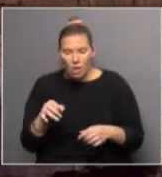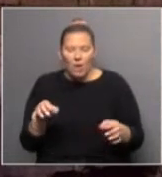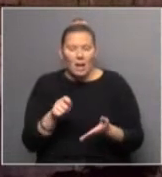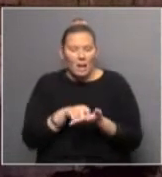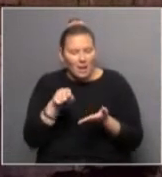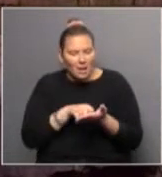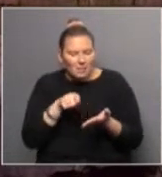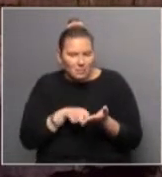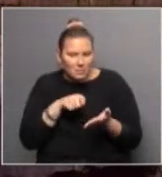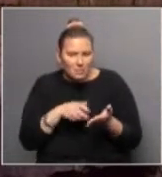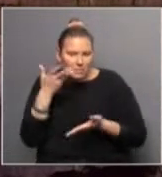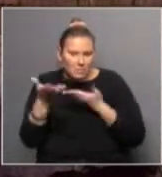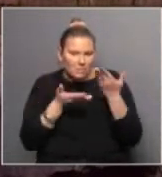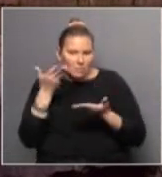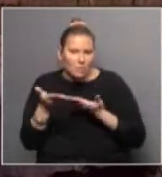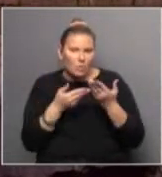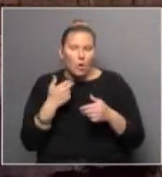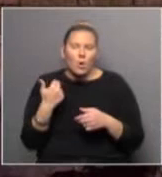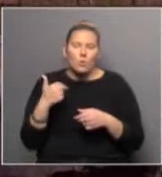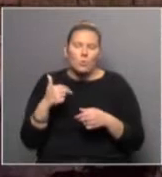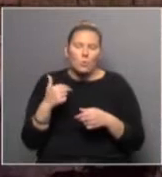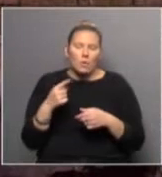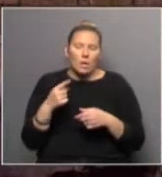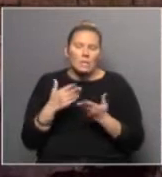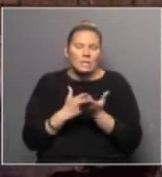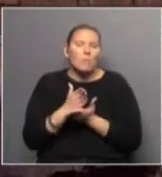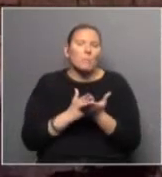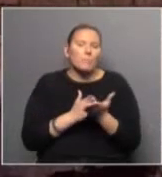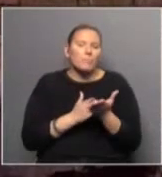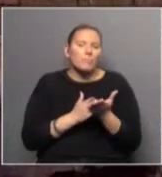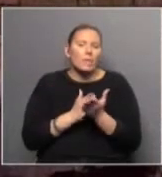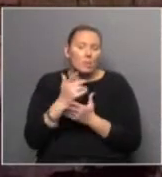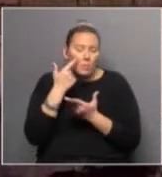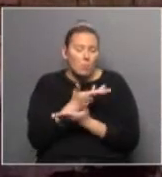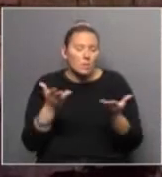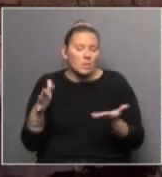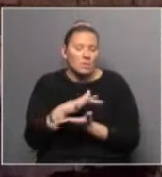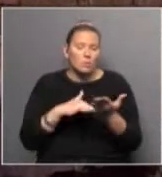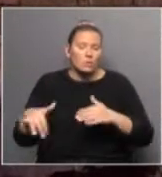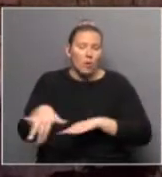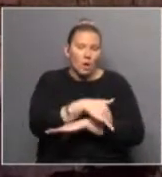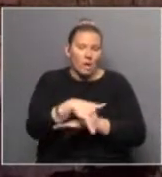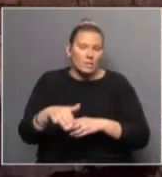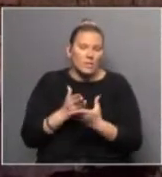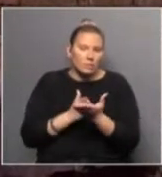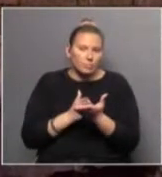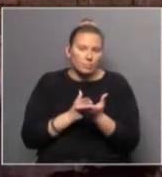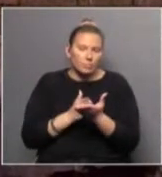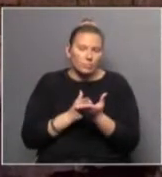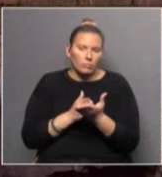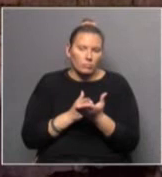de Peyote nunca han dejado de retratar cosas que están ocurriendo en la calle, siempre con una distancia, en el sentido